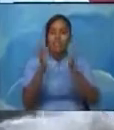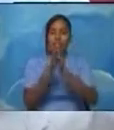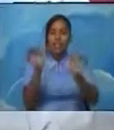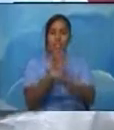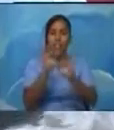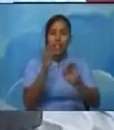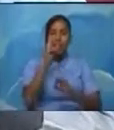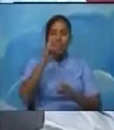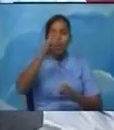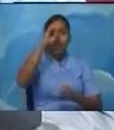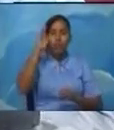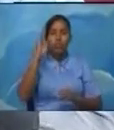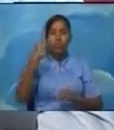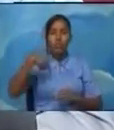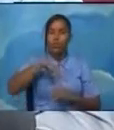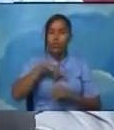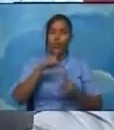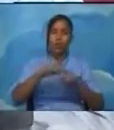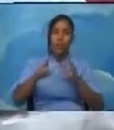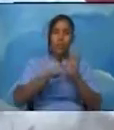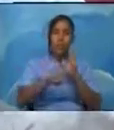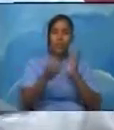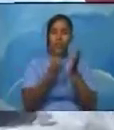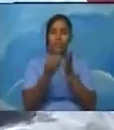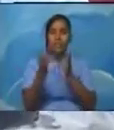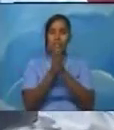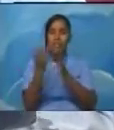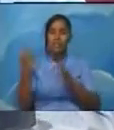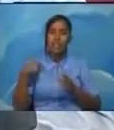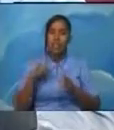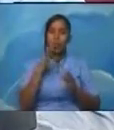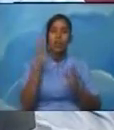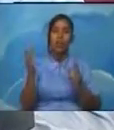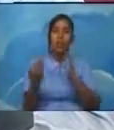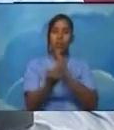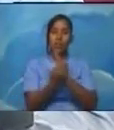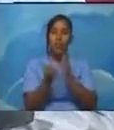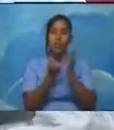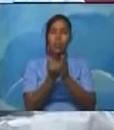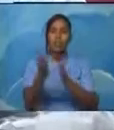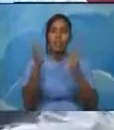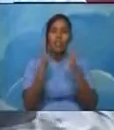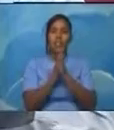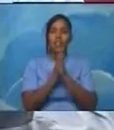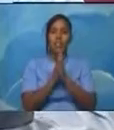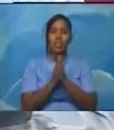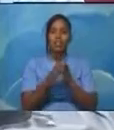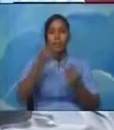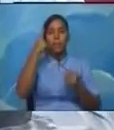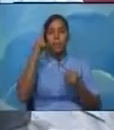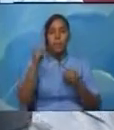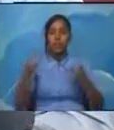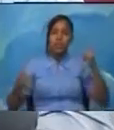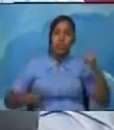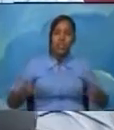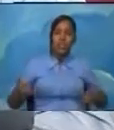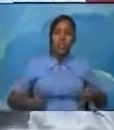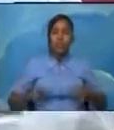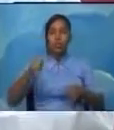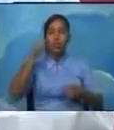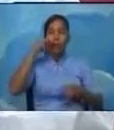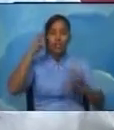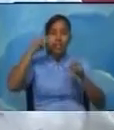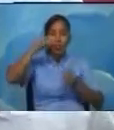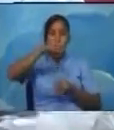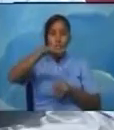al Señor. Si nosotros, Dios nos ha mandado a santidad, tenemos que guardarnos en santidad. Y por eso la inquietud de Moisés hacia el